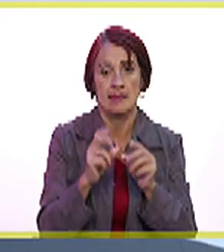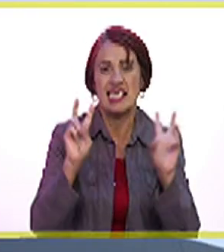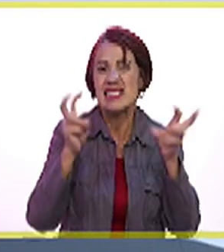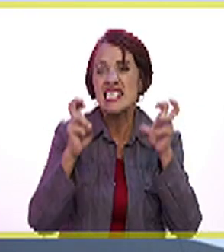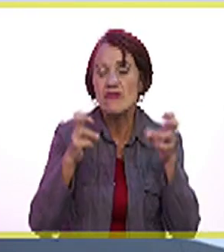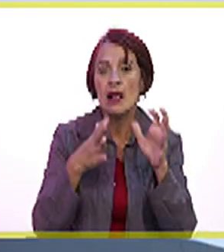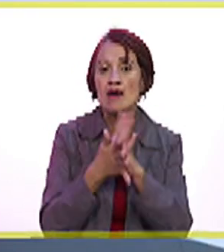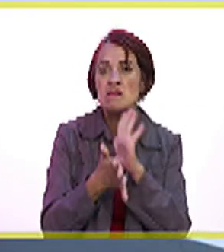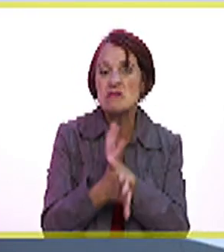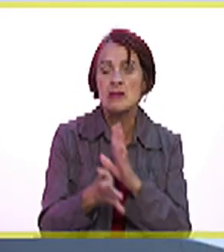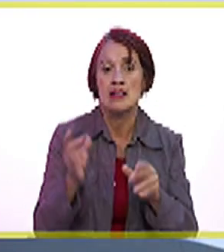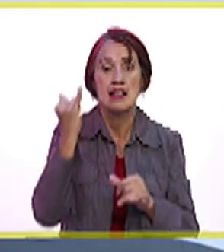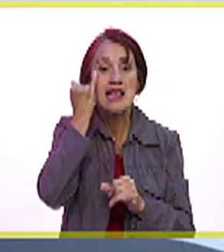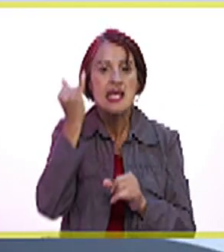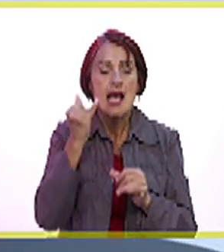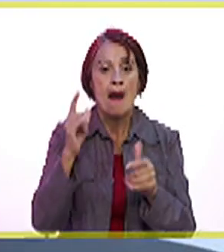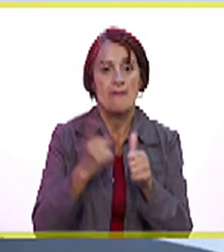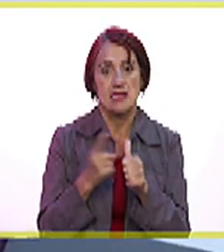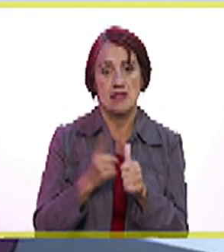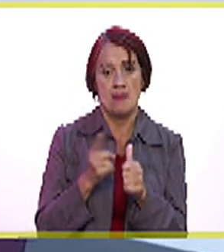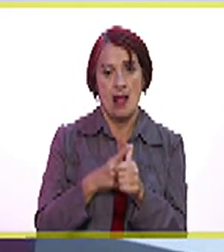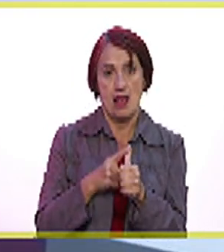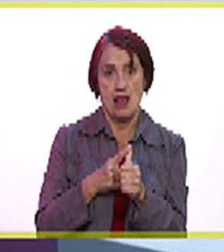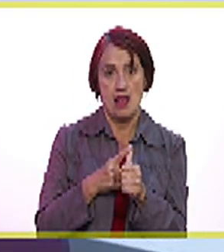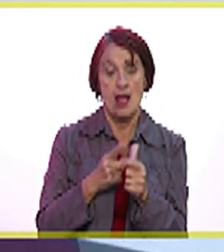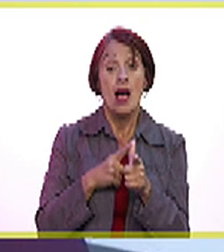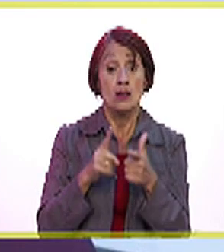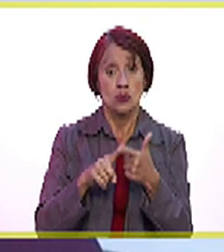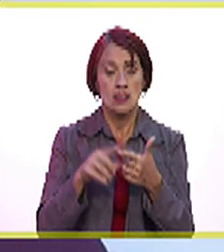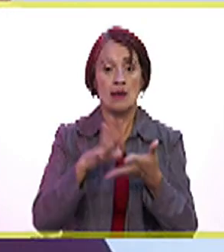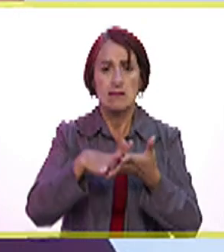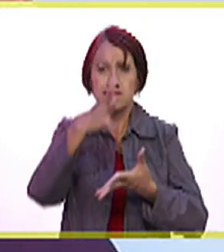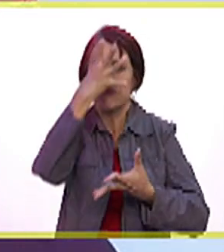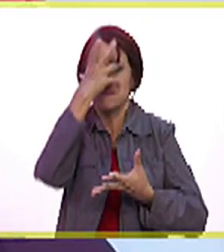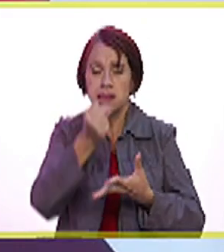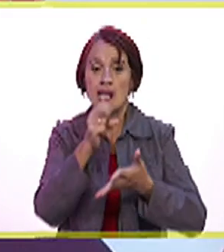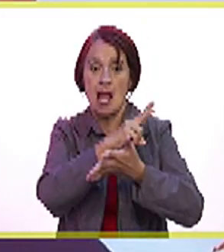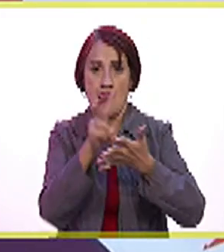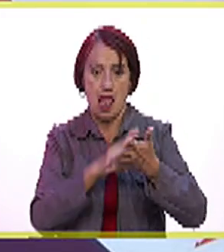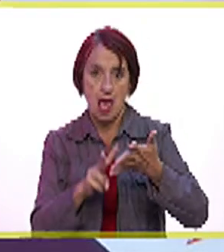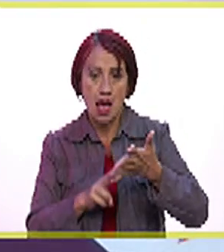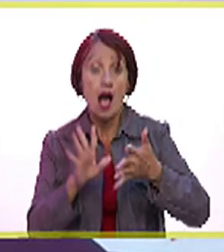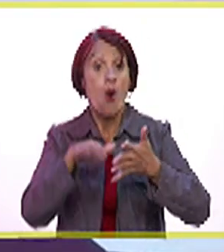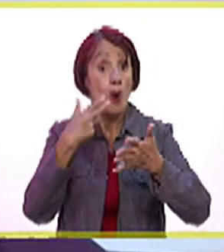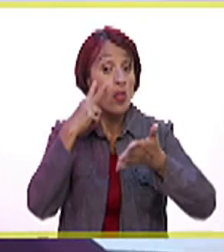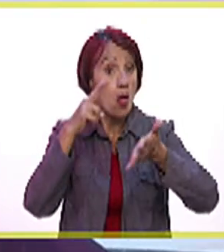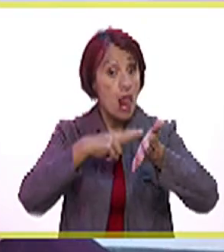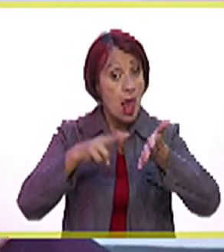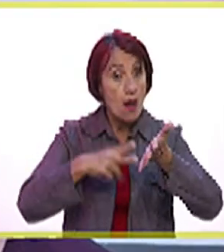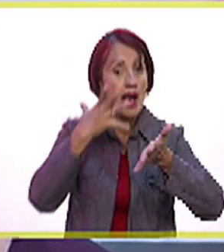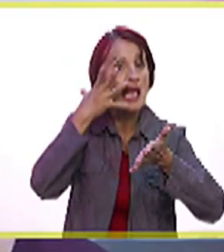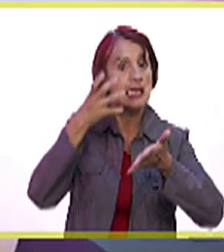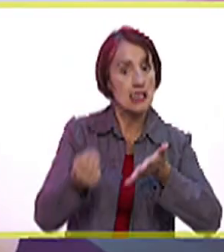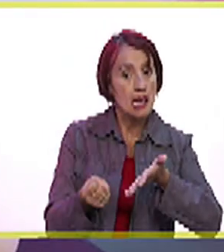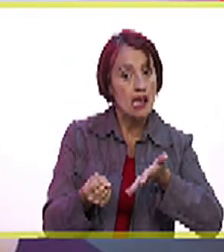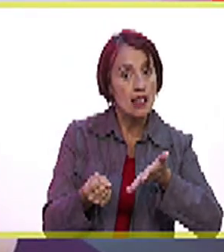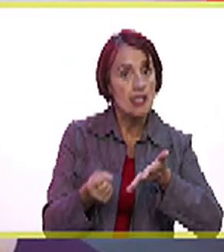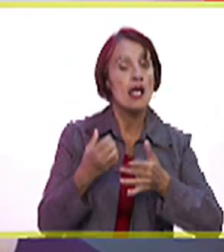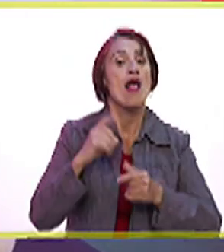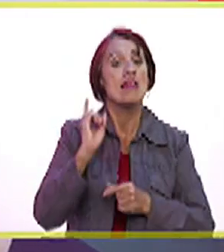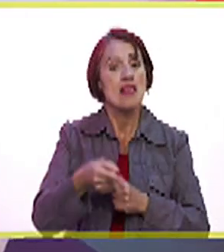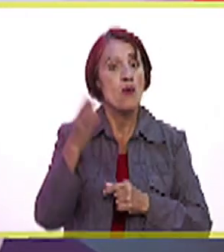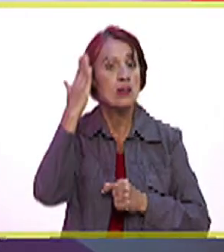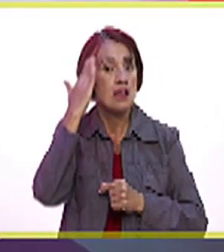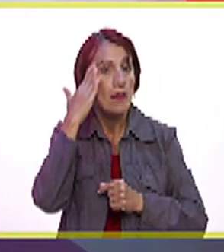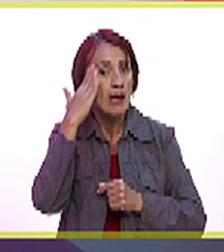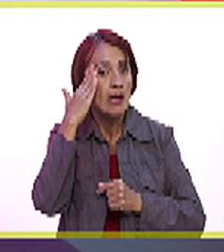principales. Entonces, cuando hablo de la comprensión es la capacidad para entender lo que se lee. Cuando yo leo, debo entender, debo saber